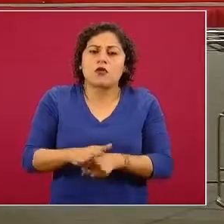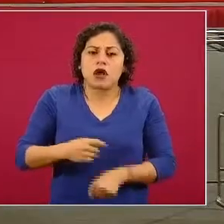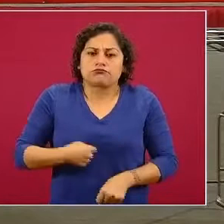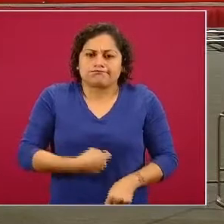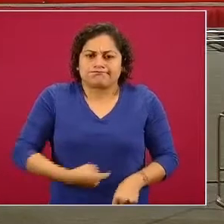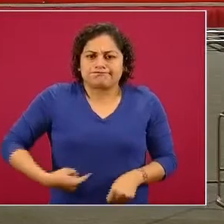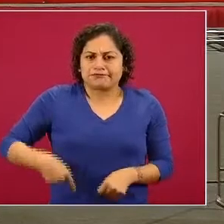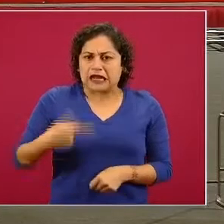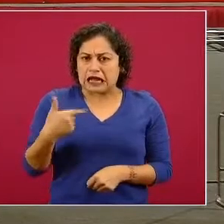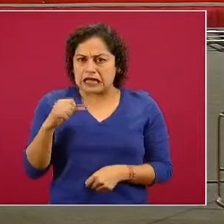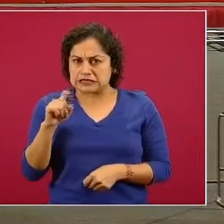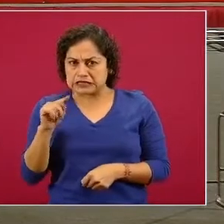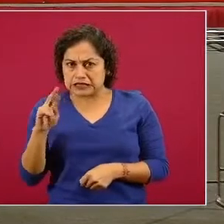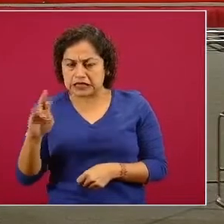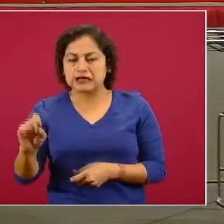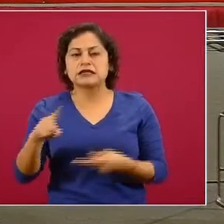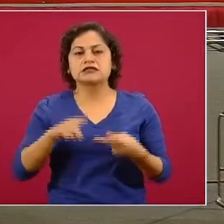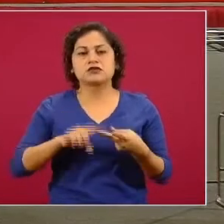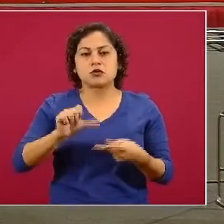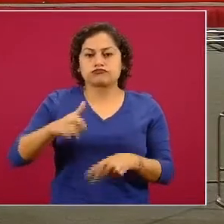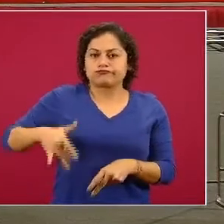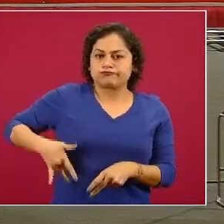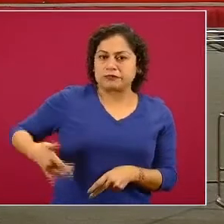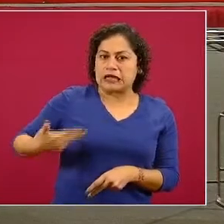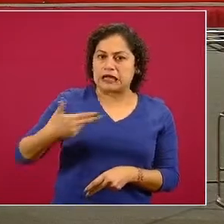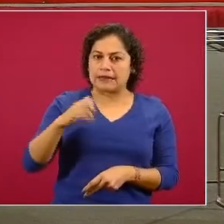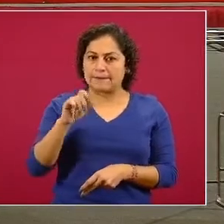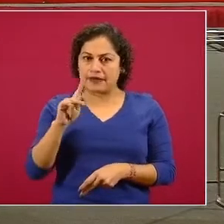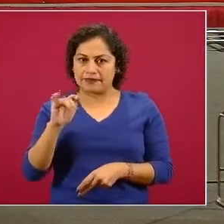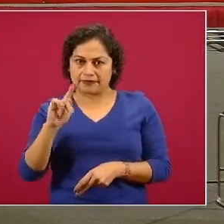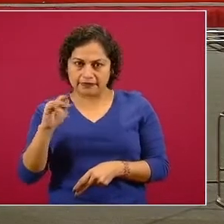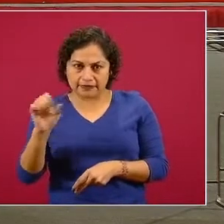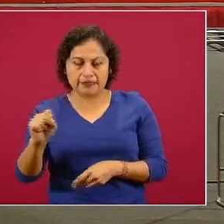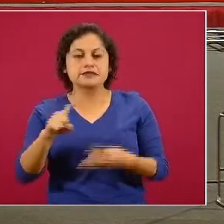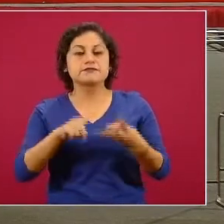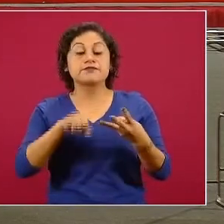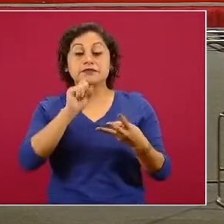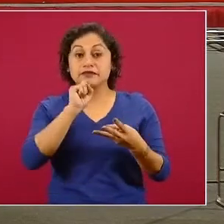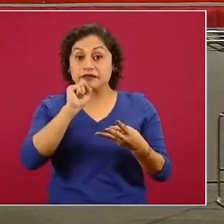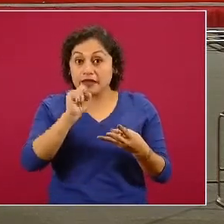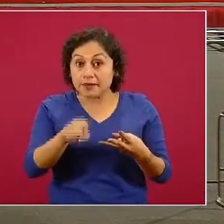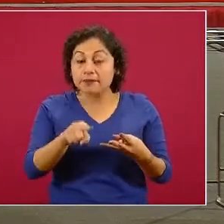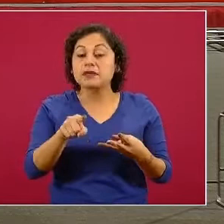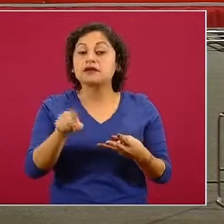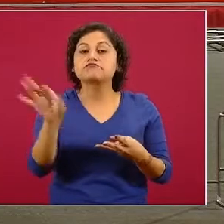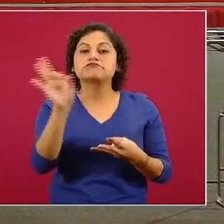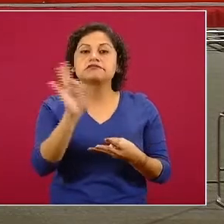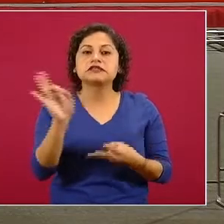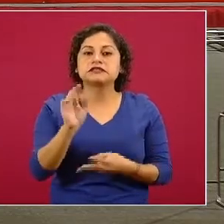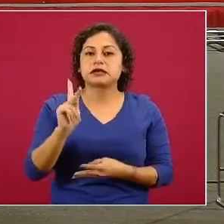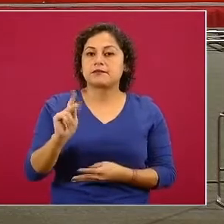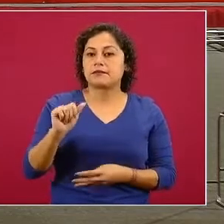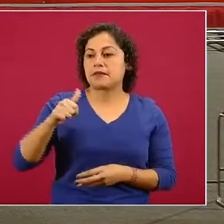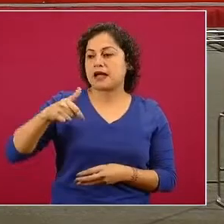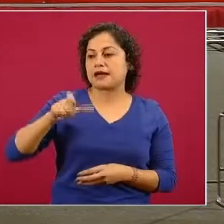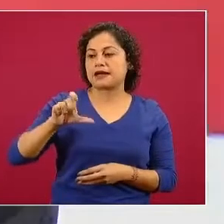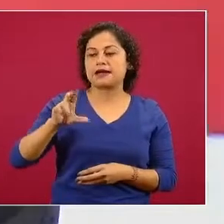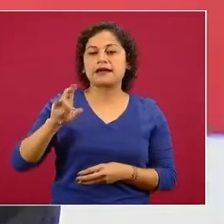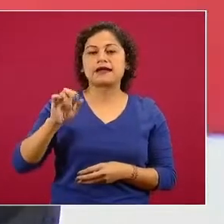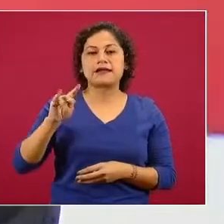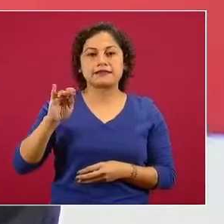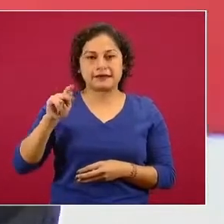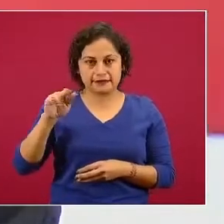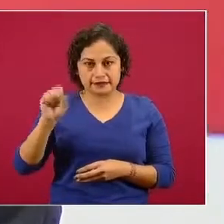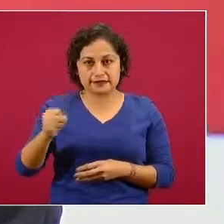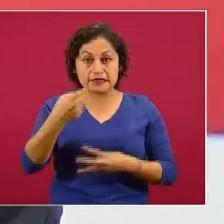un daño hepático, la famosa hepatitis, y también estamos en riesgo de una pancreatitis, que además son